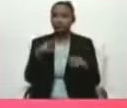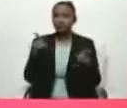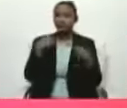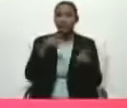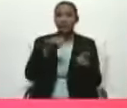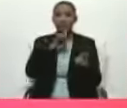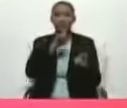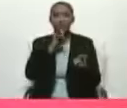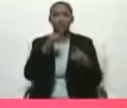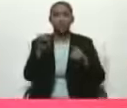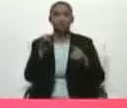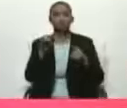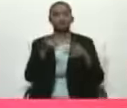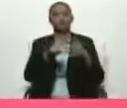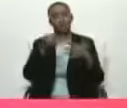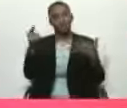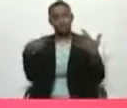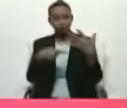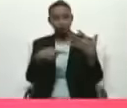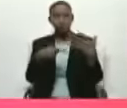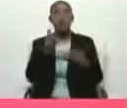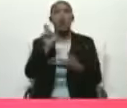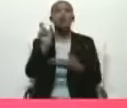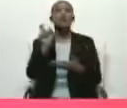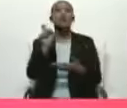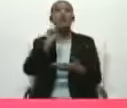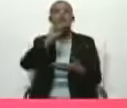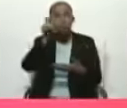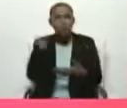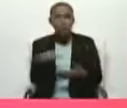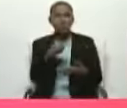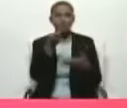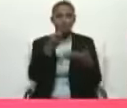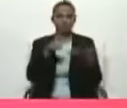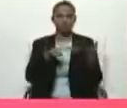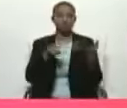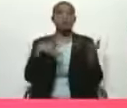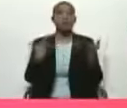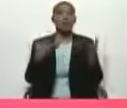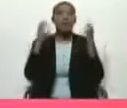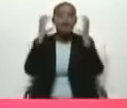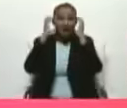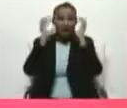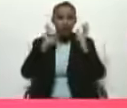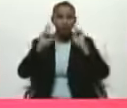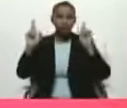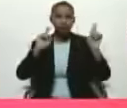Después se le sumó Globovisión. ¡Ay, las cadenas radiales!